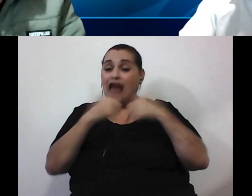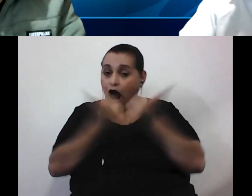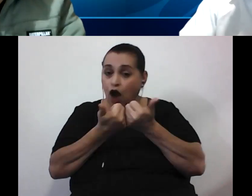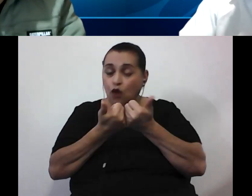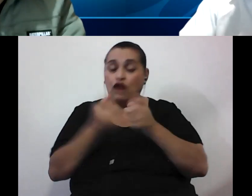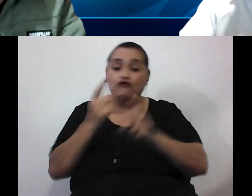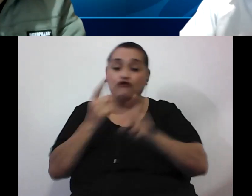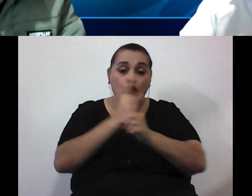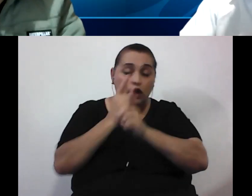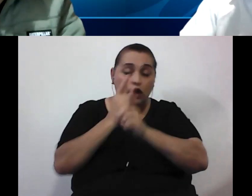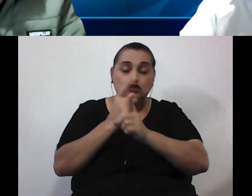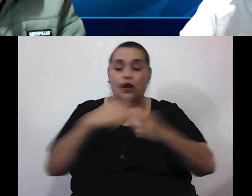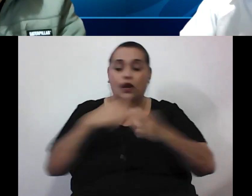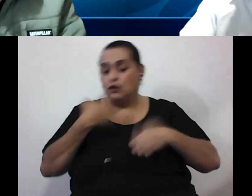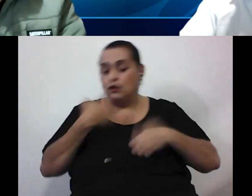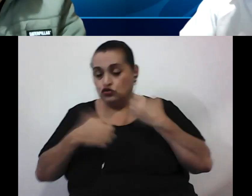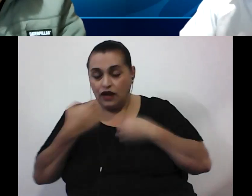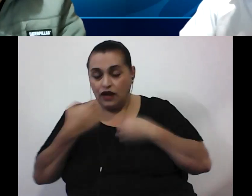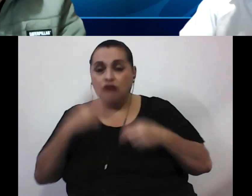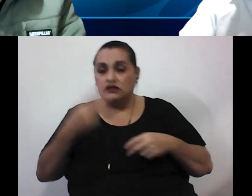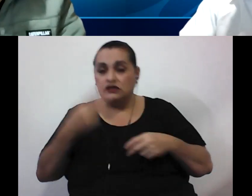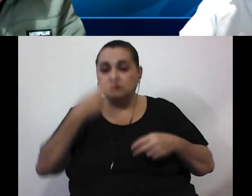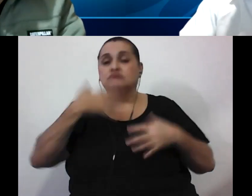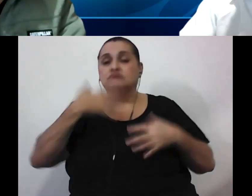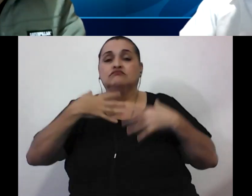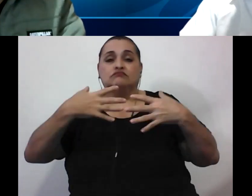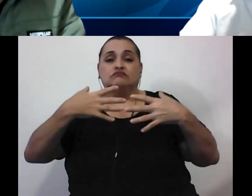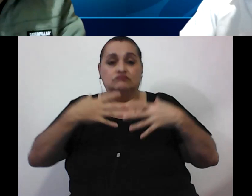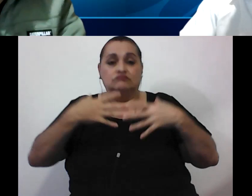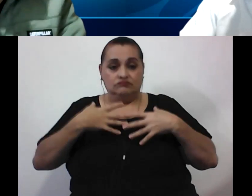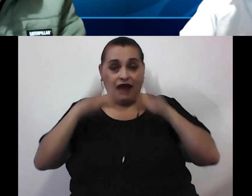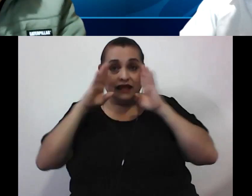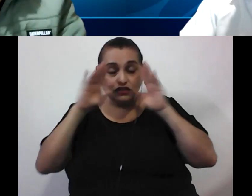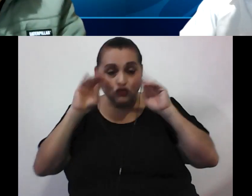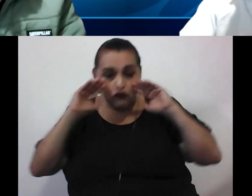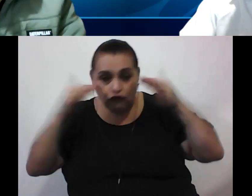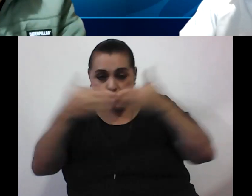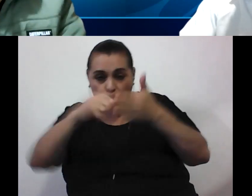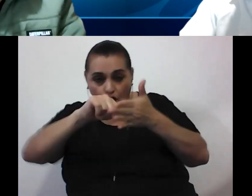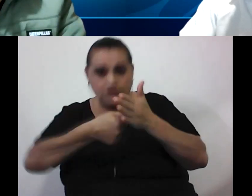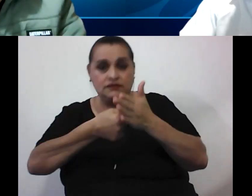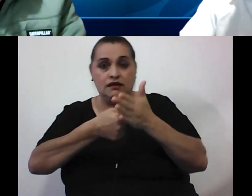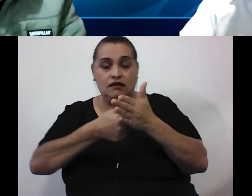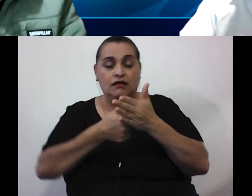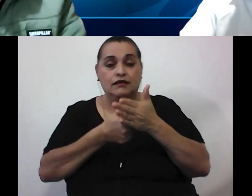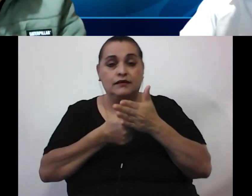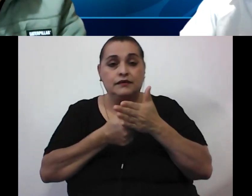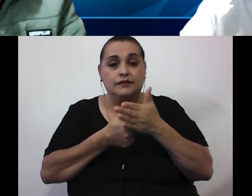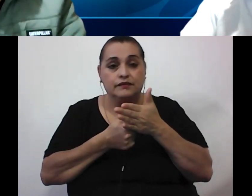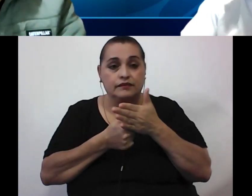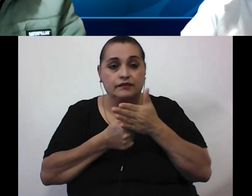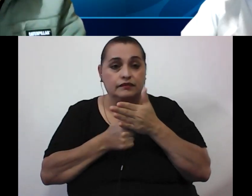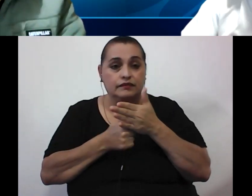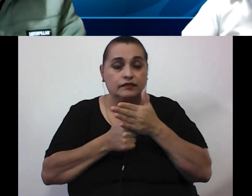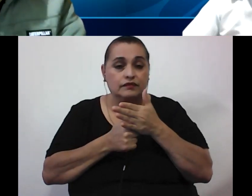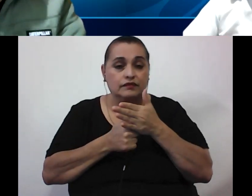la respiración diafragmática, la atención focalizada, este,